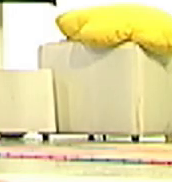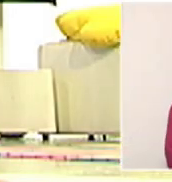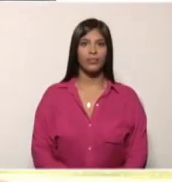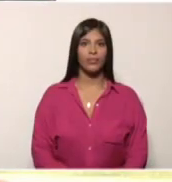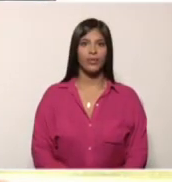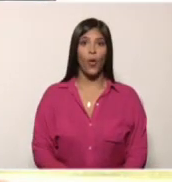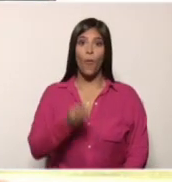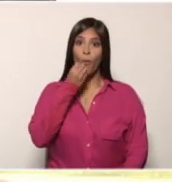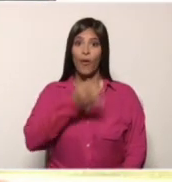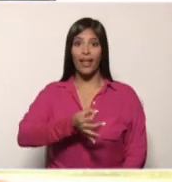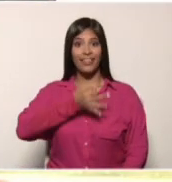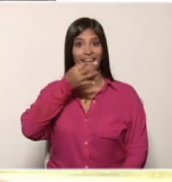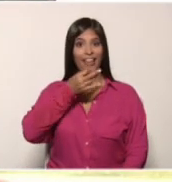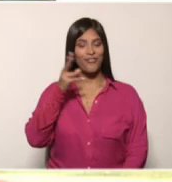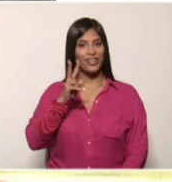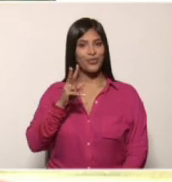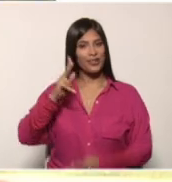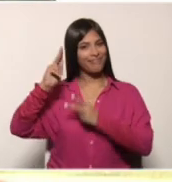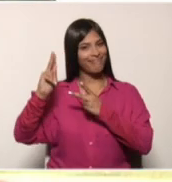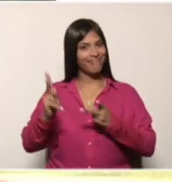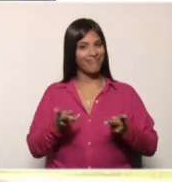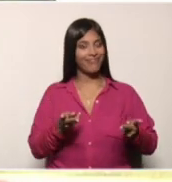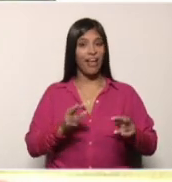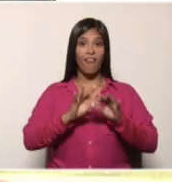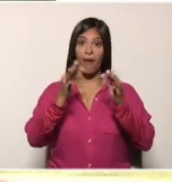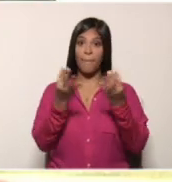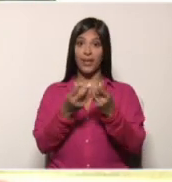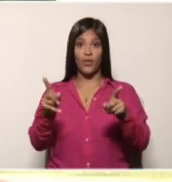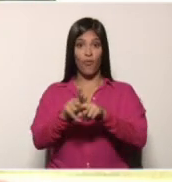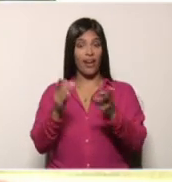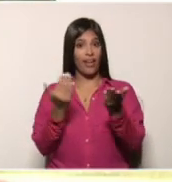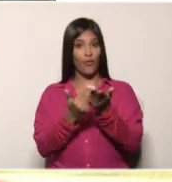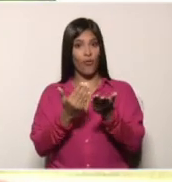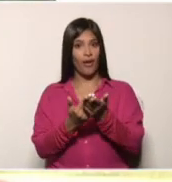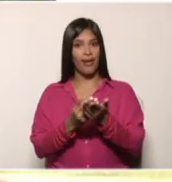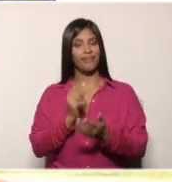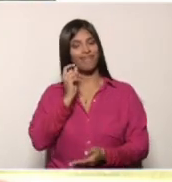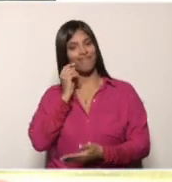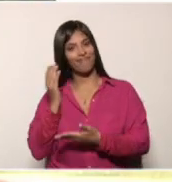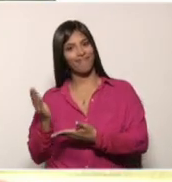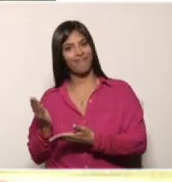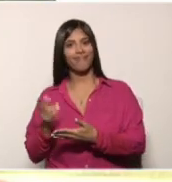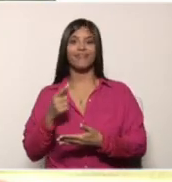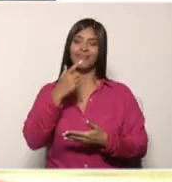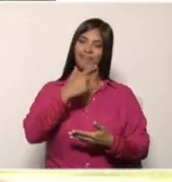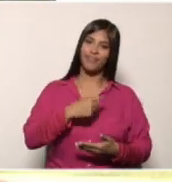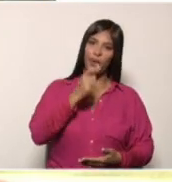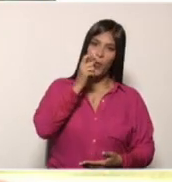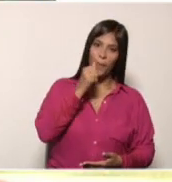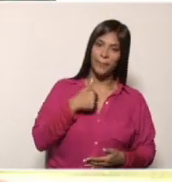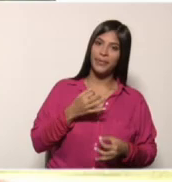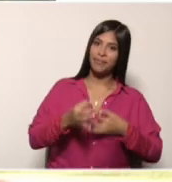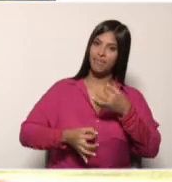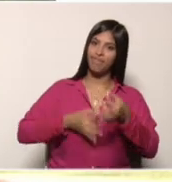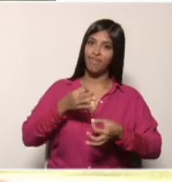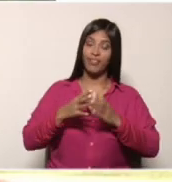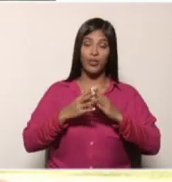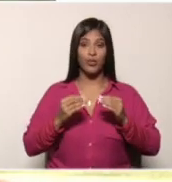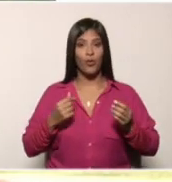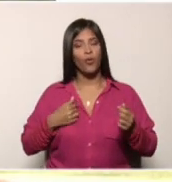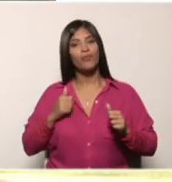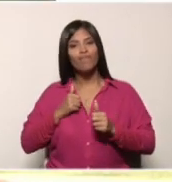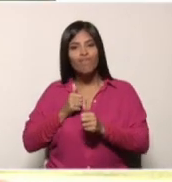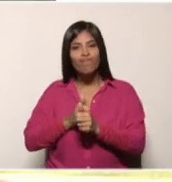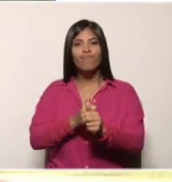Muy buenas tardes, Venezuela, sean bienvenidos a Cada Familia Una Escuela. Como siempre, Jocelyn Correia y este servidor César Noguera, listos para acompañar a todos